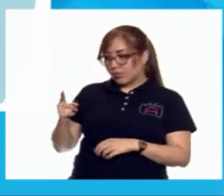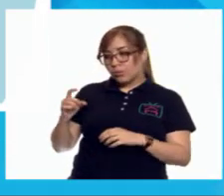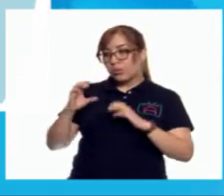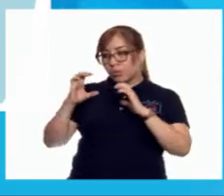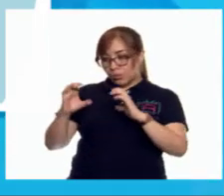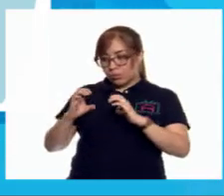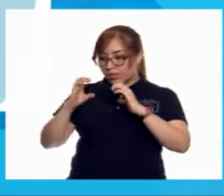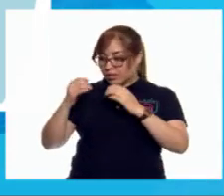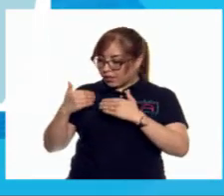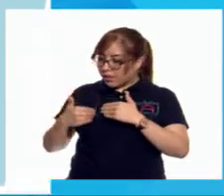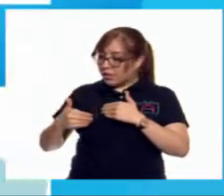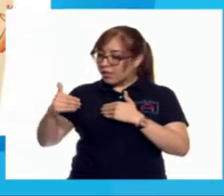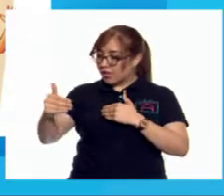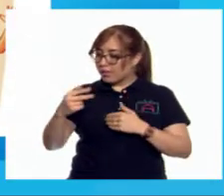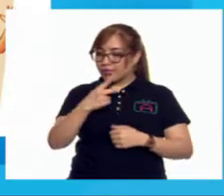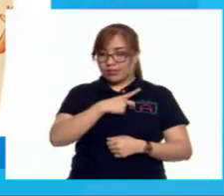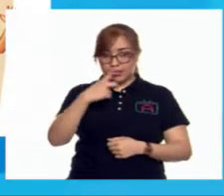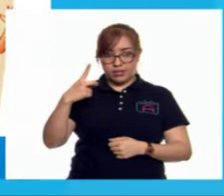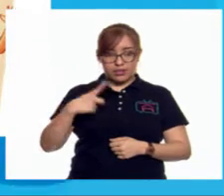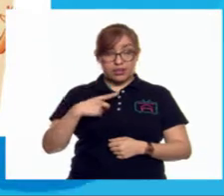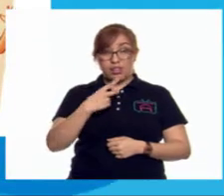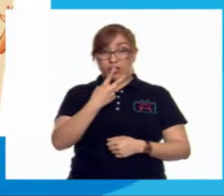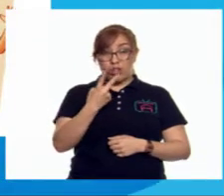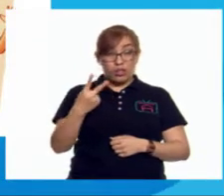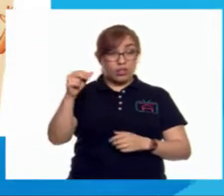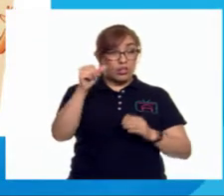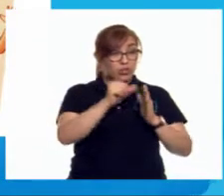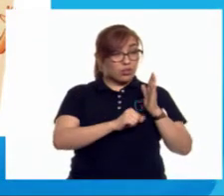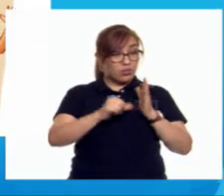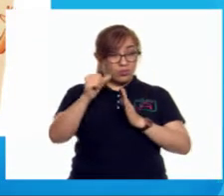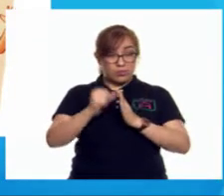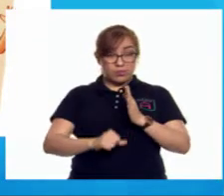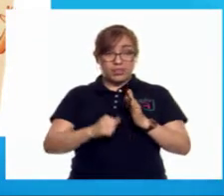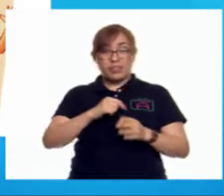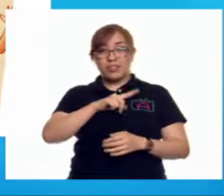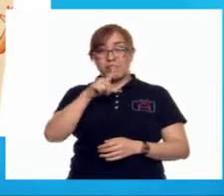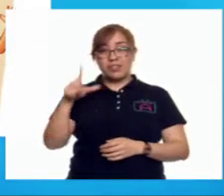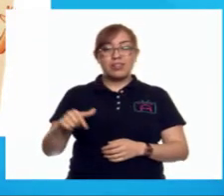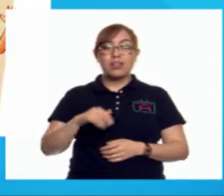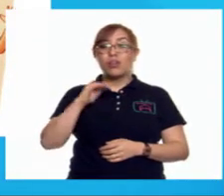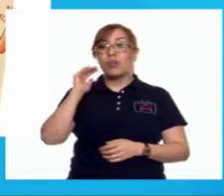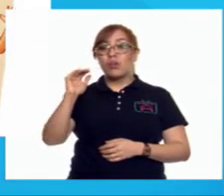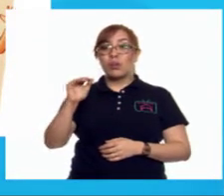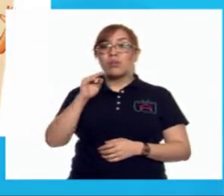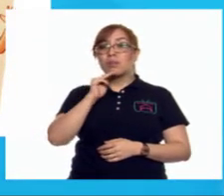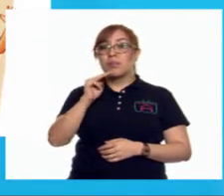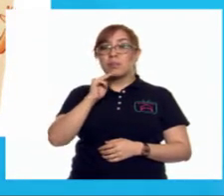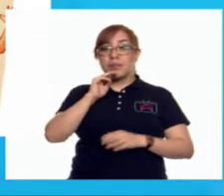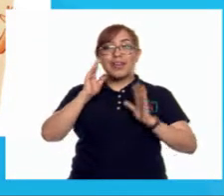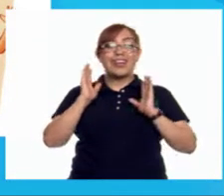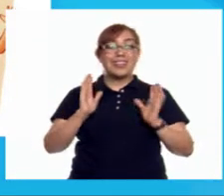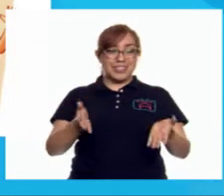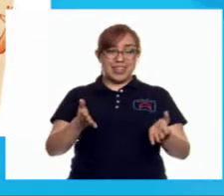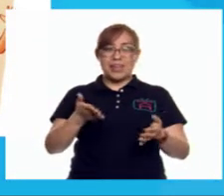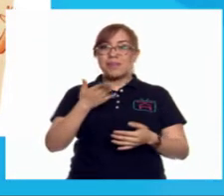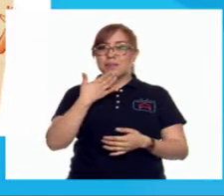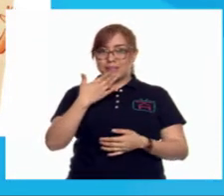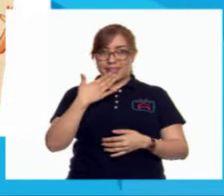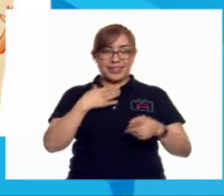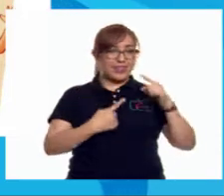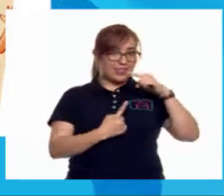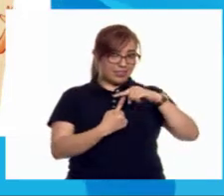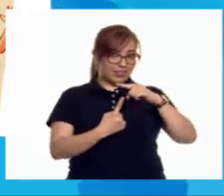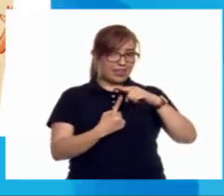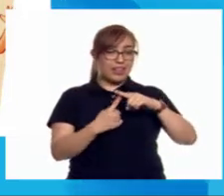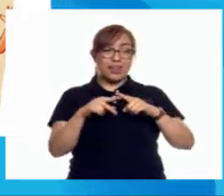cuidarte mucho. Dos meses después... Mami, ya hice mi tarea. Ahora mi pierna ya está bien.